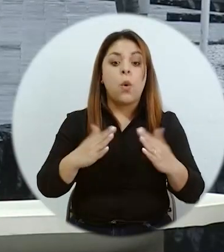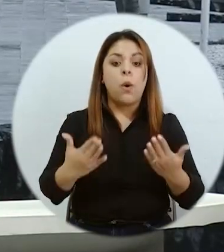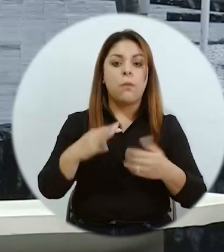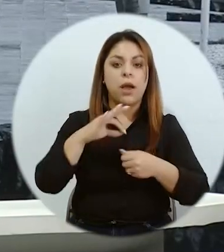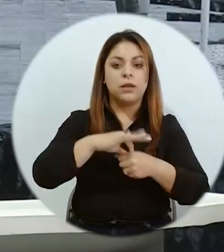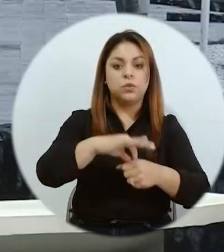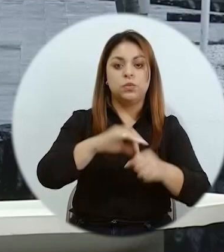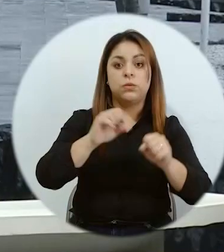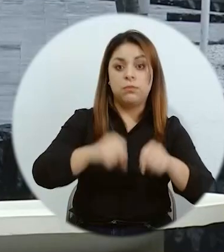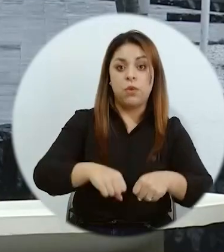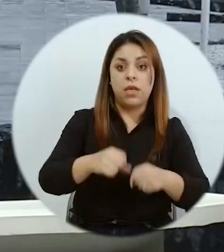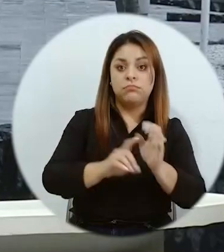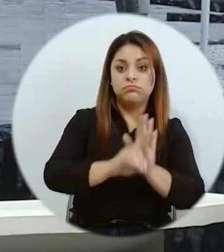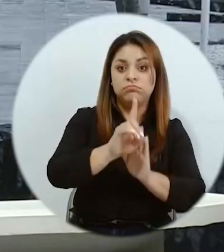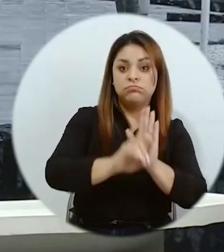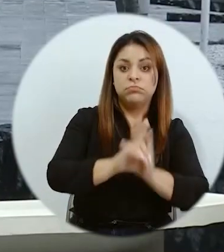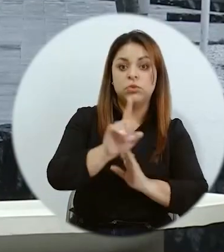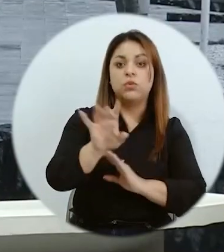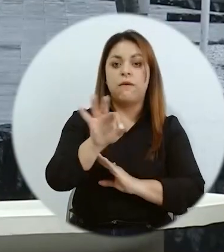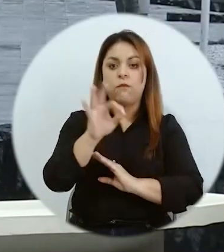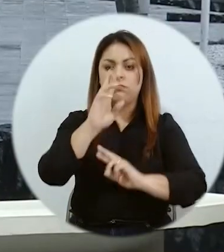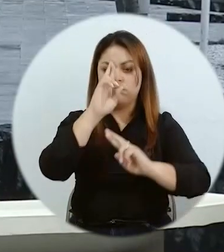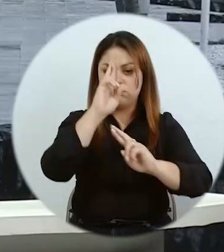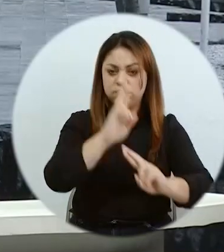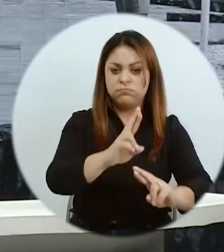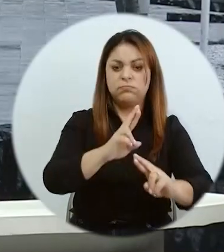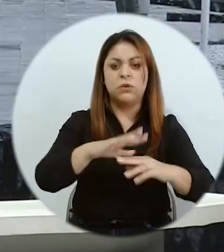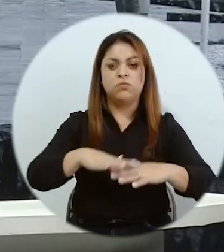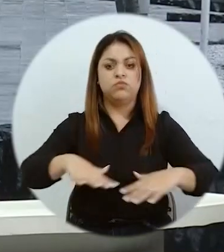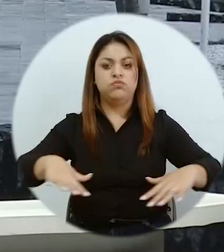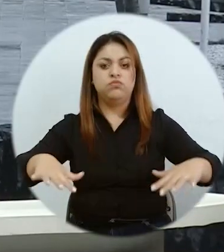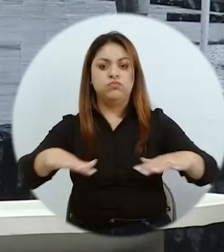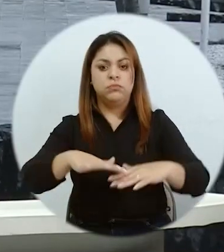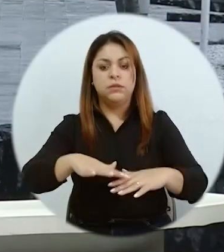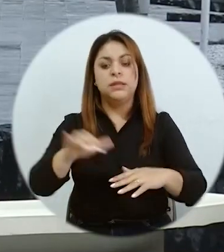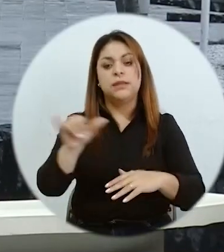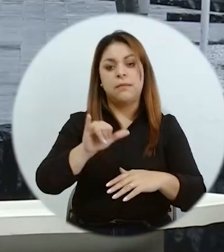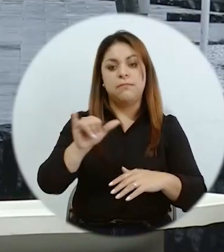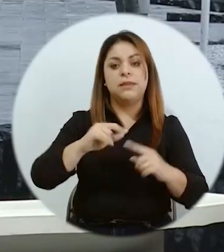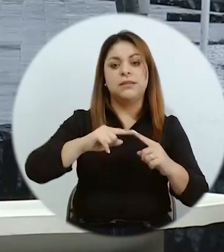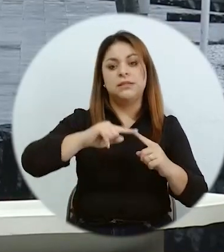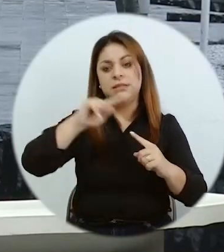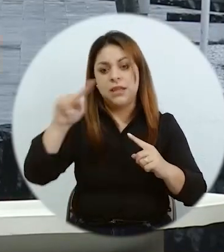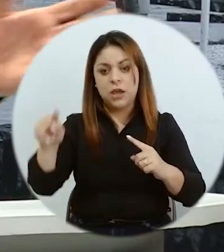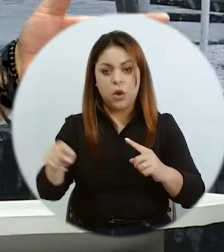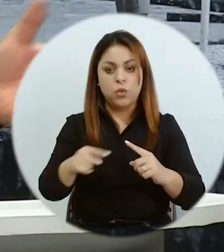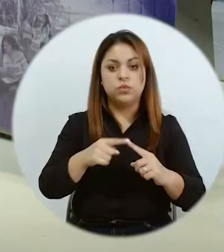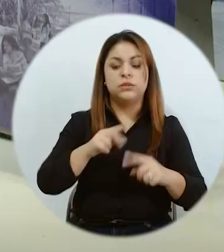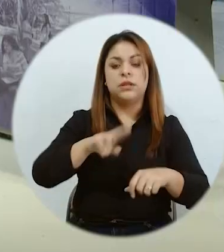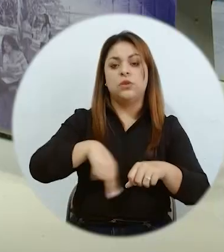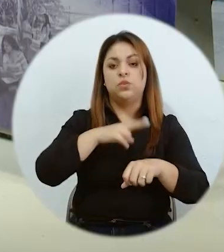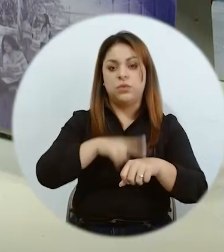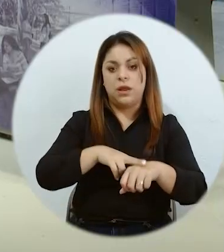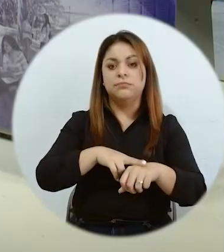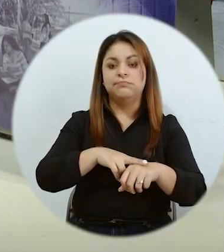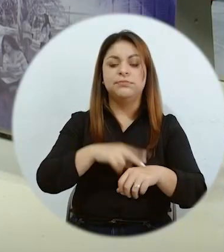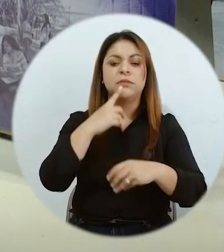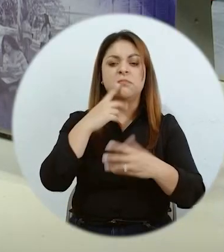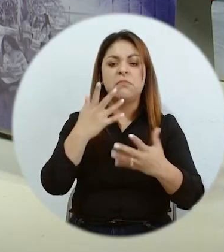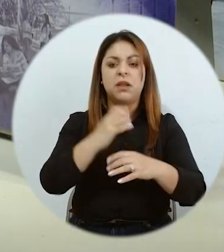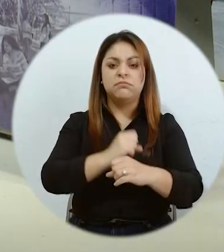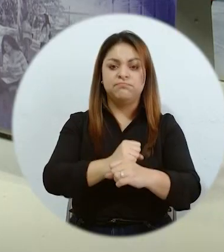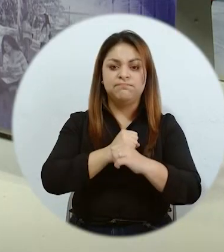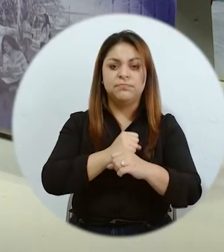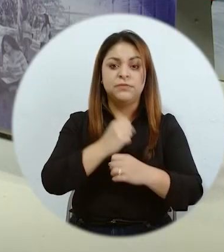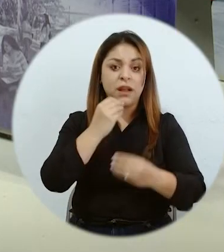puede desarrollarse de una forma respetuosa de los ecosistemas y de los ciclos naturales, ¿verdad? Para justamente garantizar